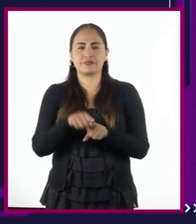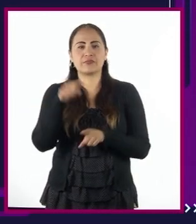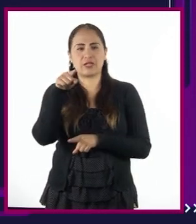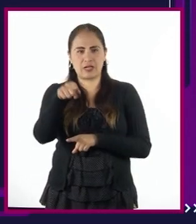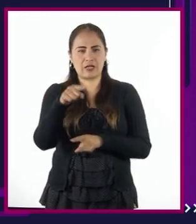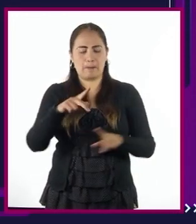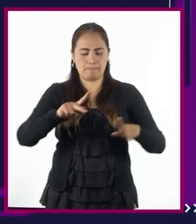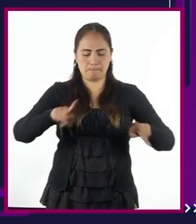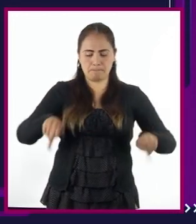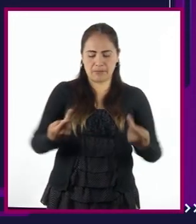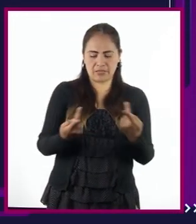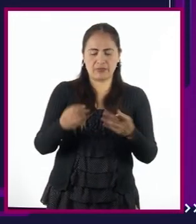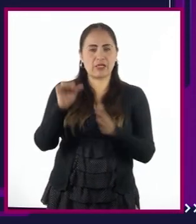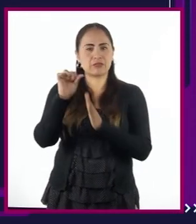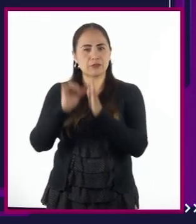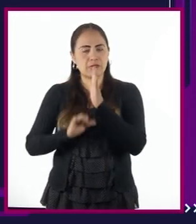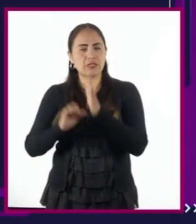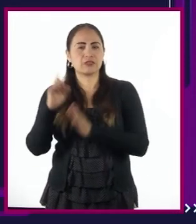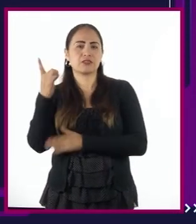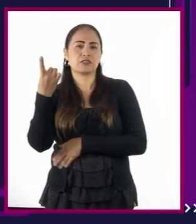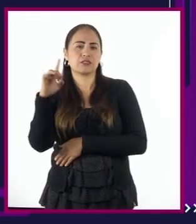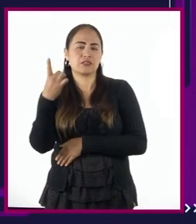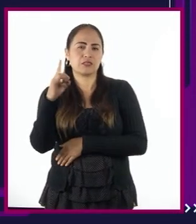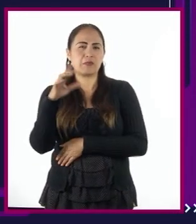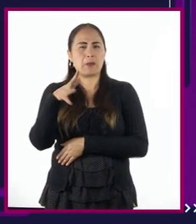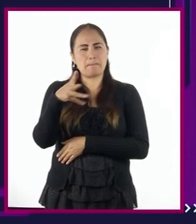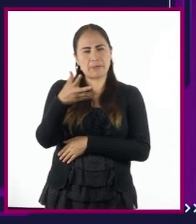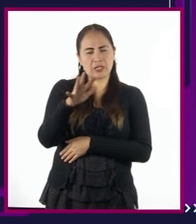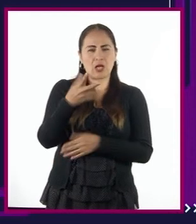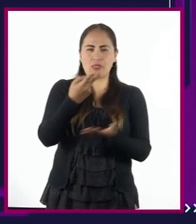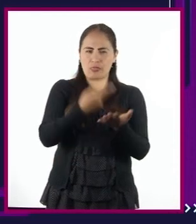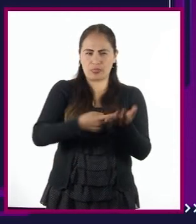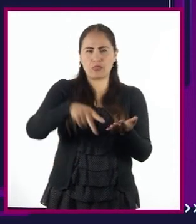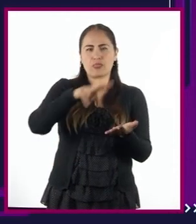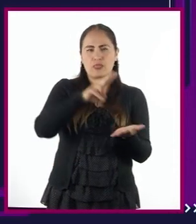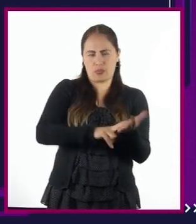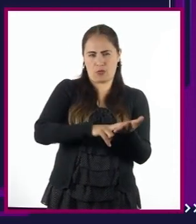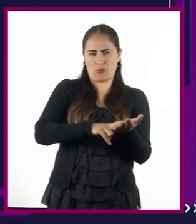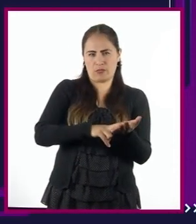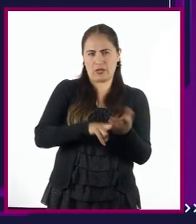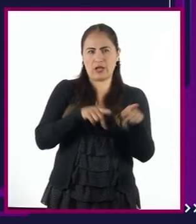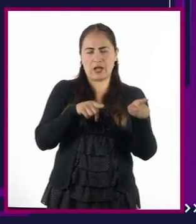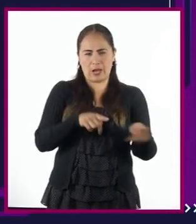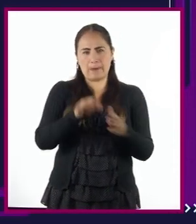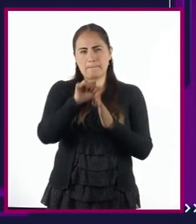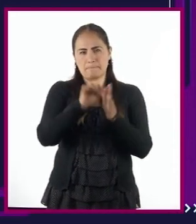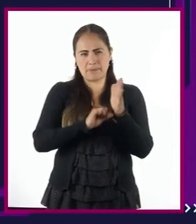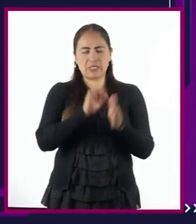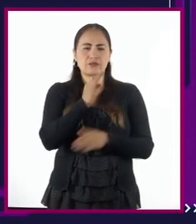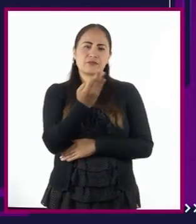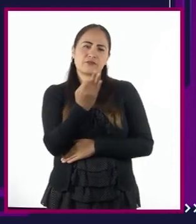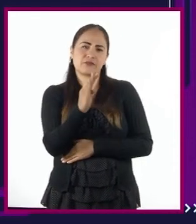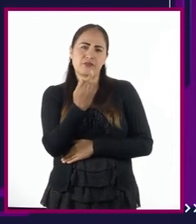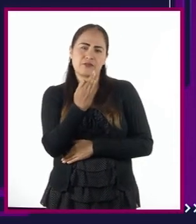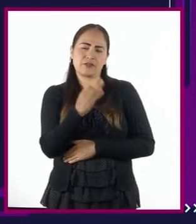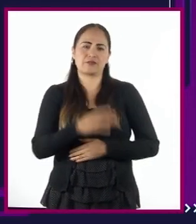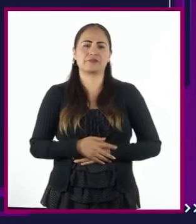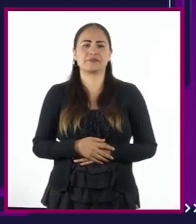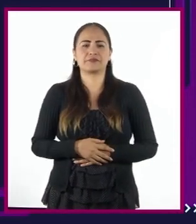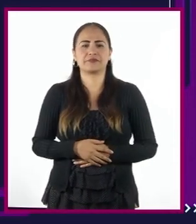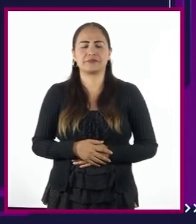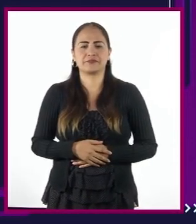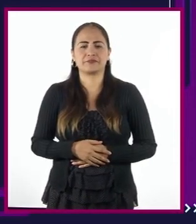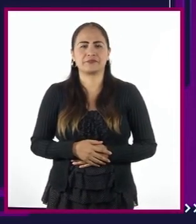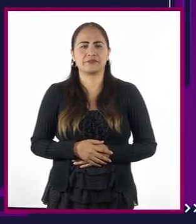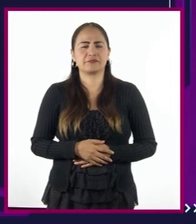de ventas en diciembre fue alrededor del doble de las ventas que se registraron en febrero. ¿Para